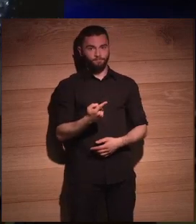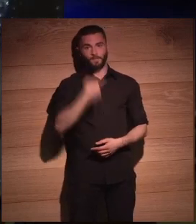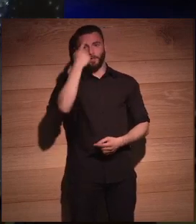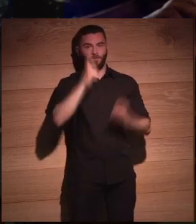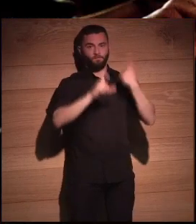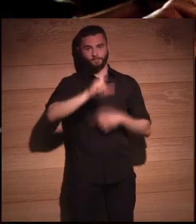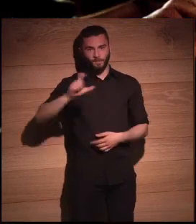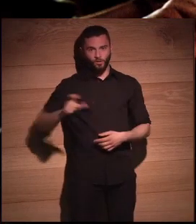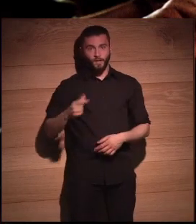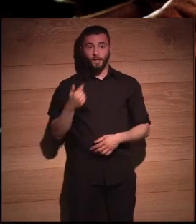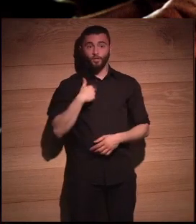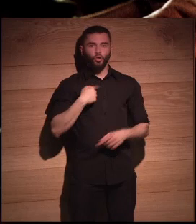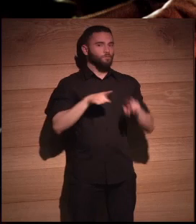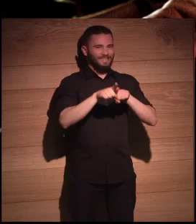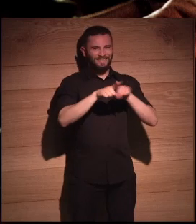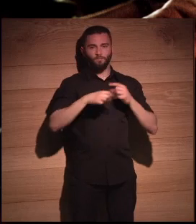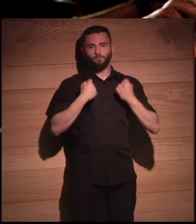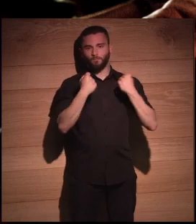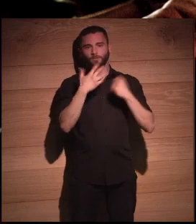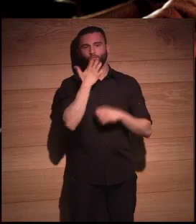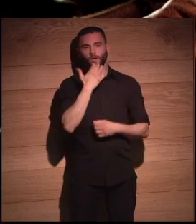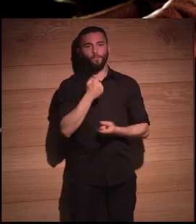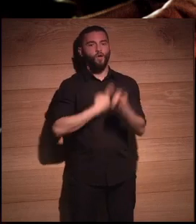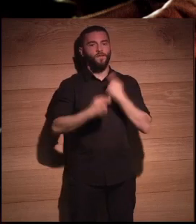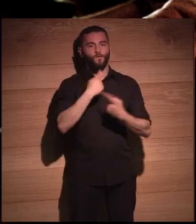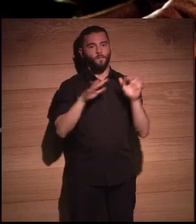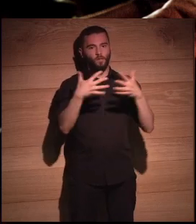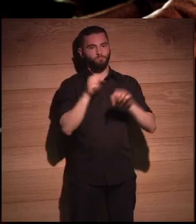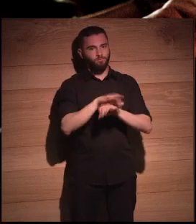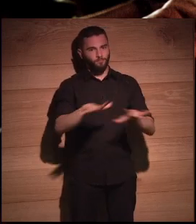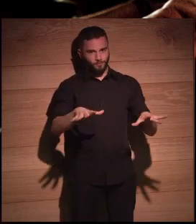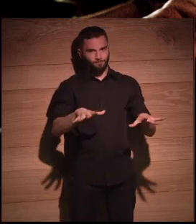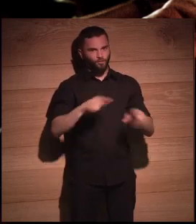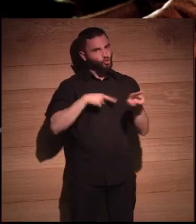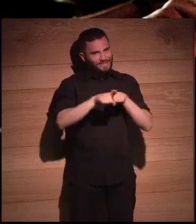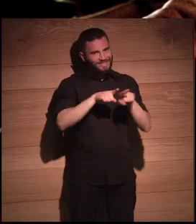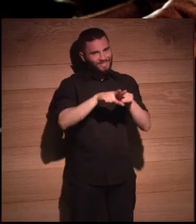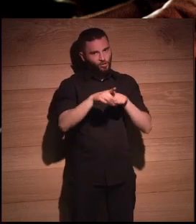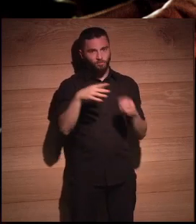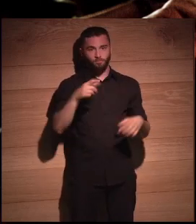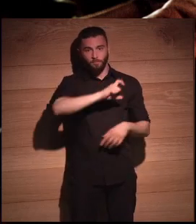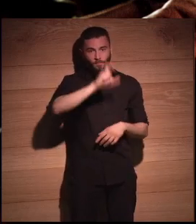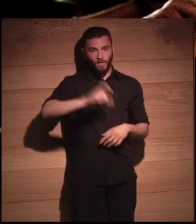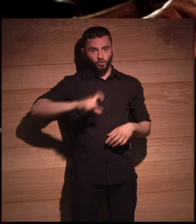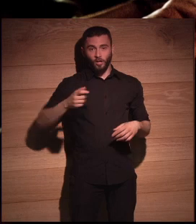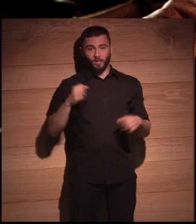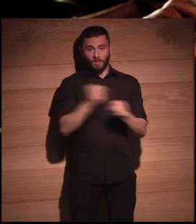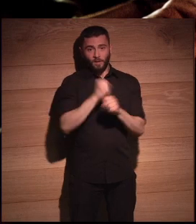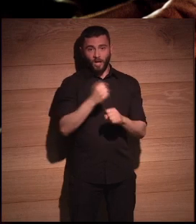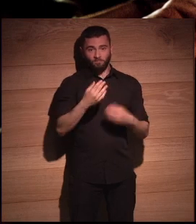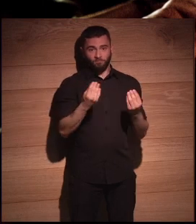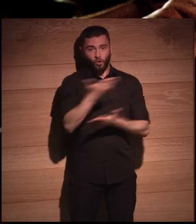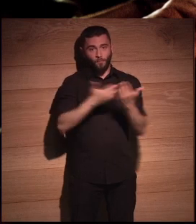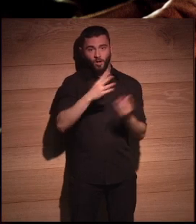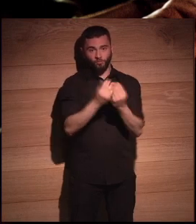algunos, soy muy crítico, por ejemplo, con la información que se distribuye por Internet. La gente que trabaja conmigo, mis amigos, mis familiares, lo saben de